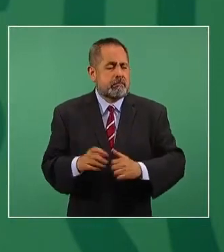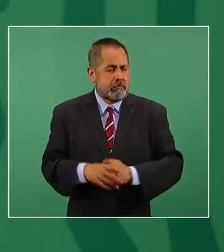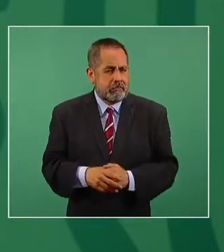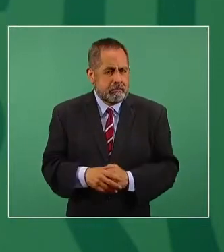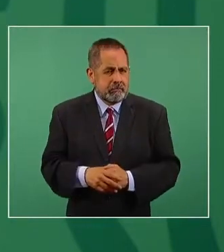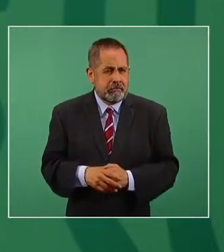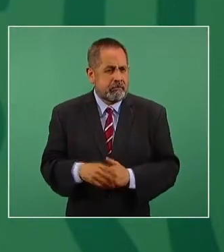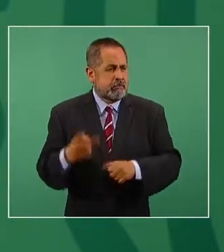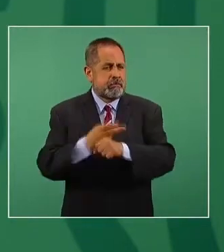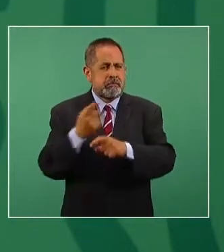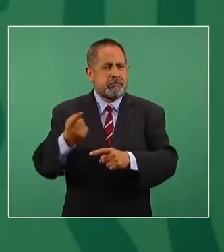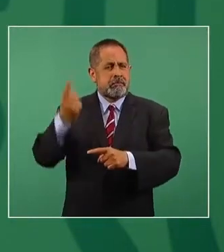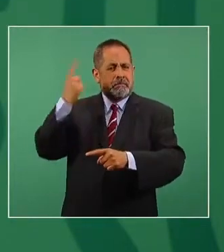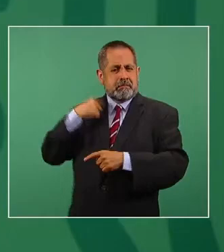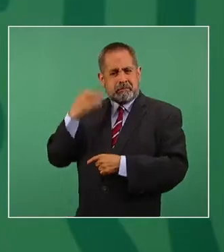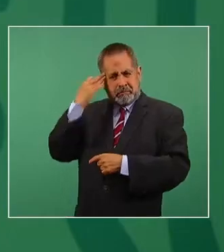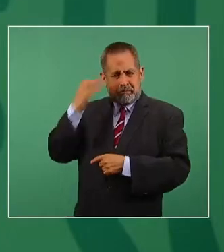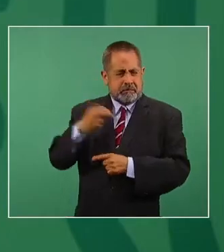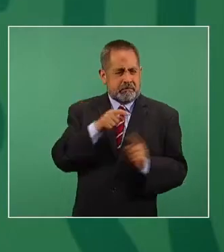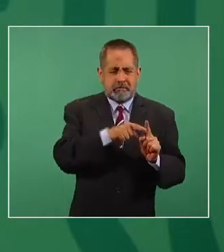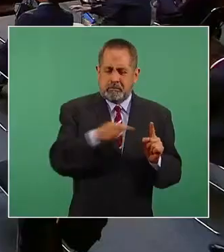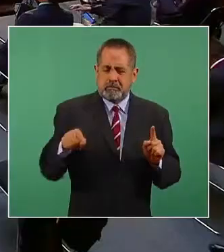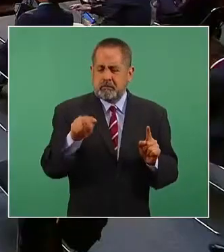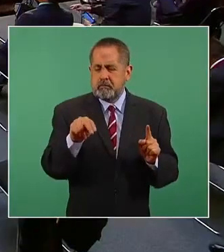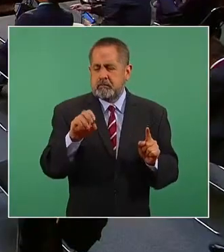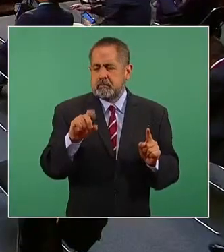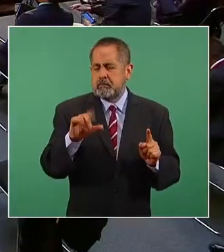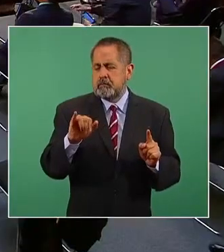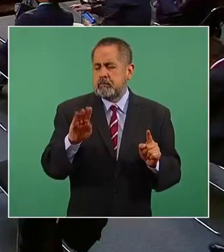¿Qué hicieron en el periodo neoliberal